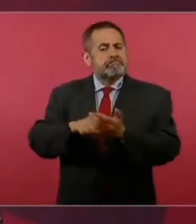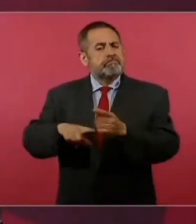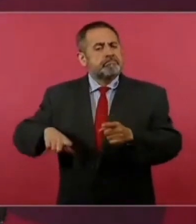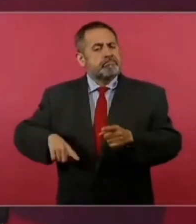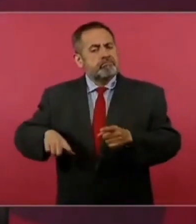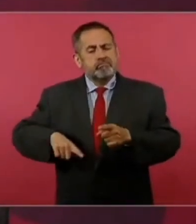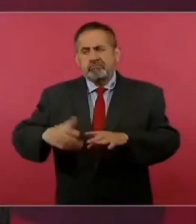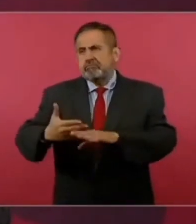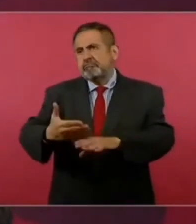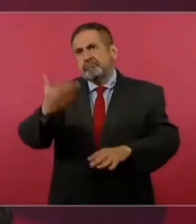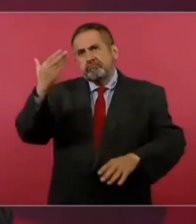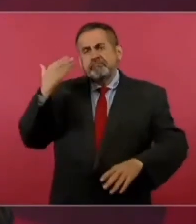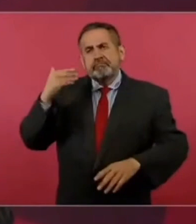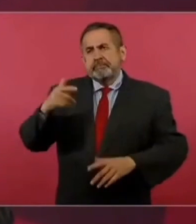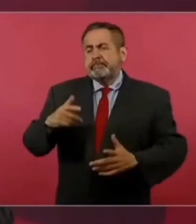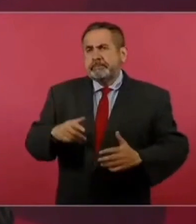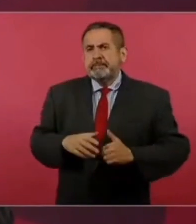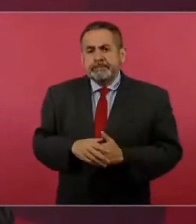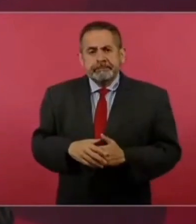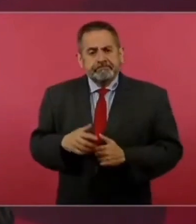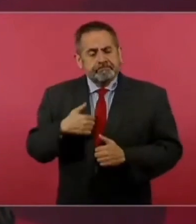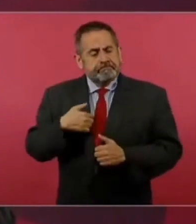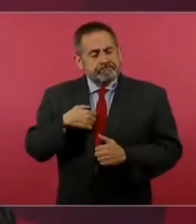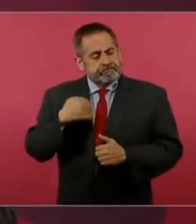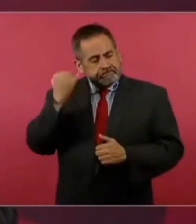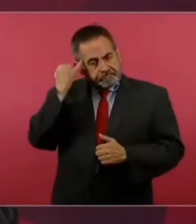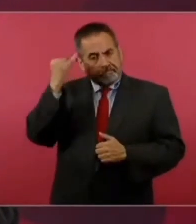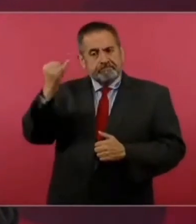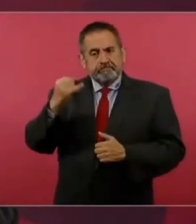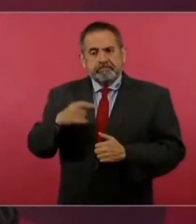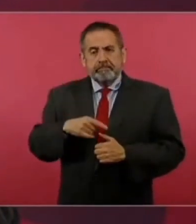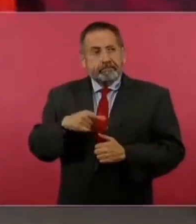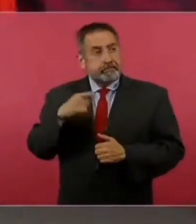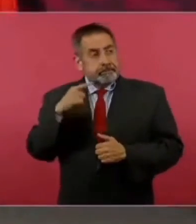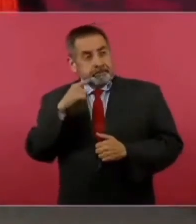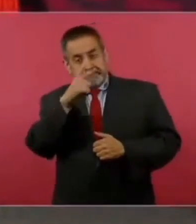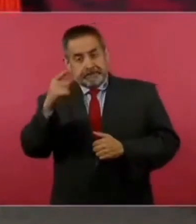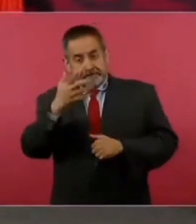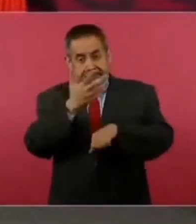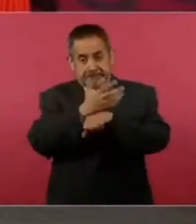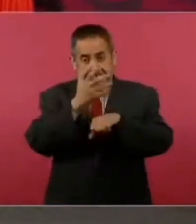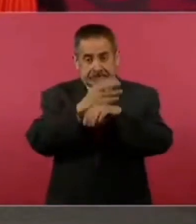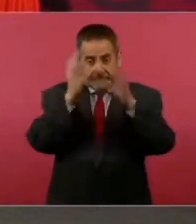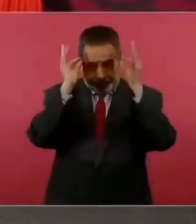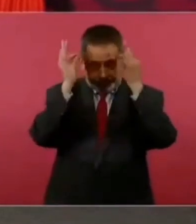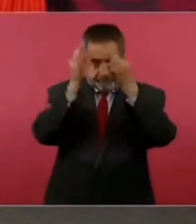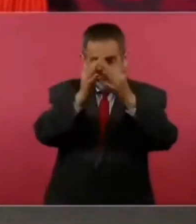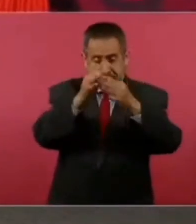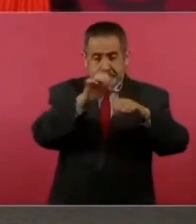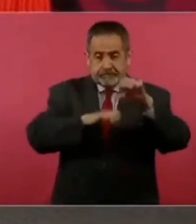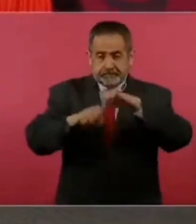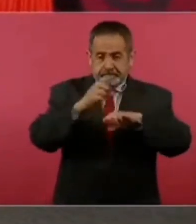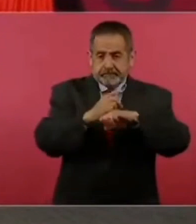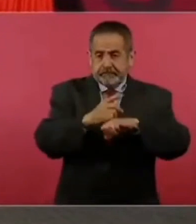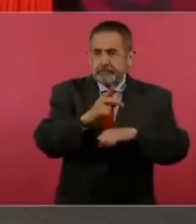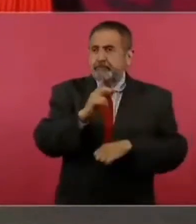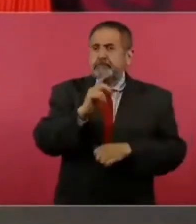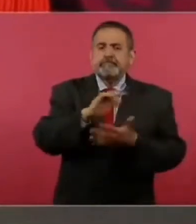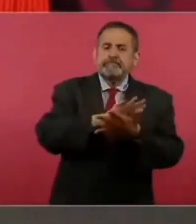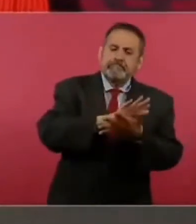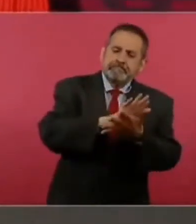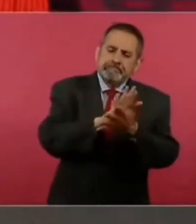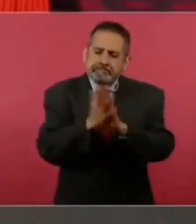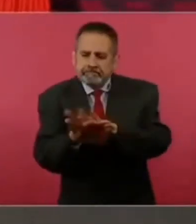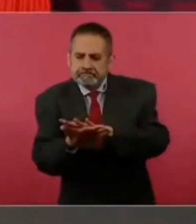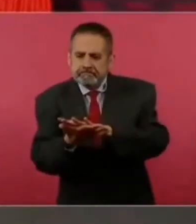antes hablé de que los consulados se iban a convertir en una especie